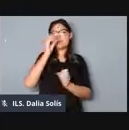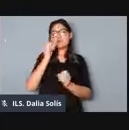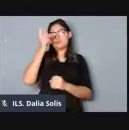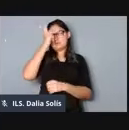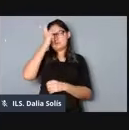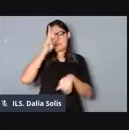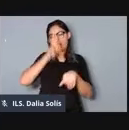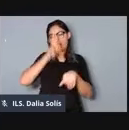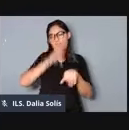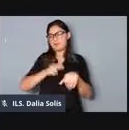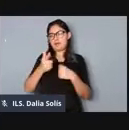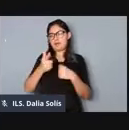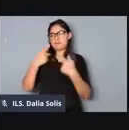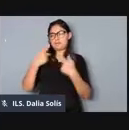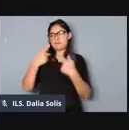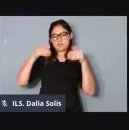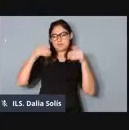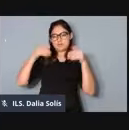es decidir.